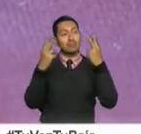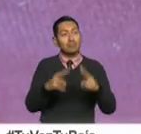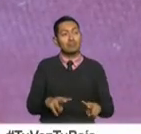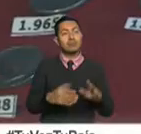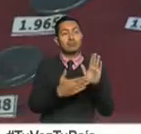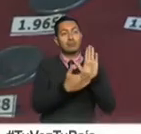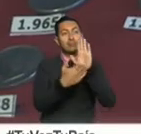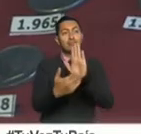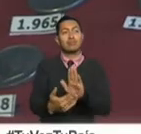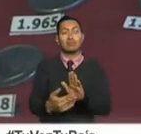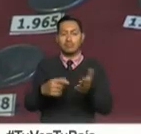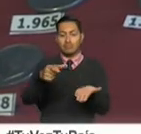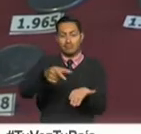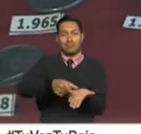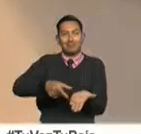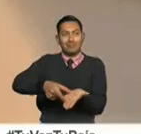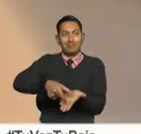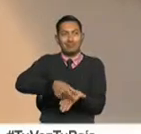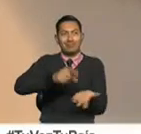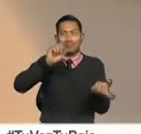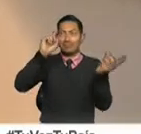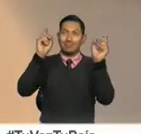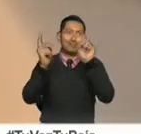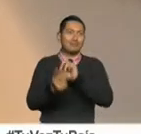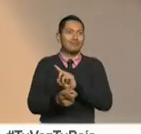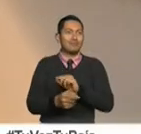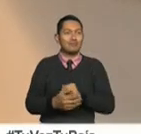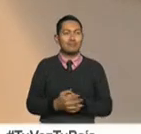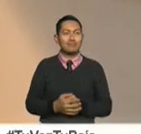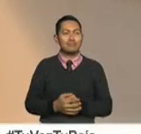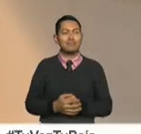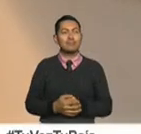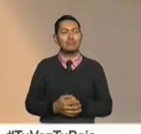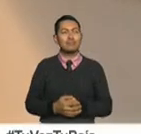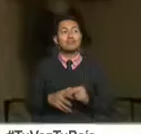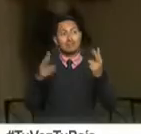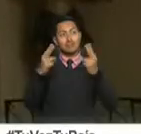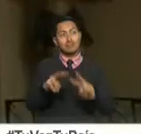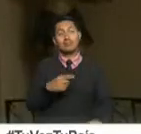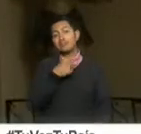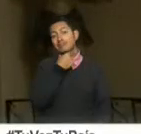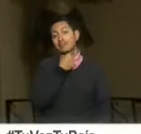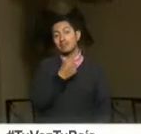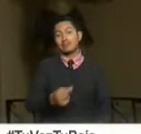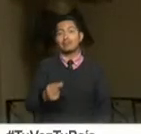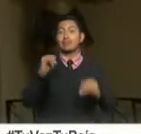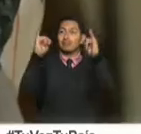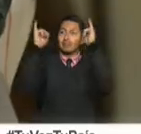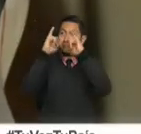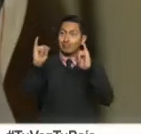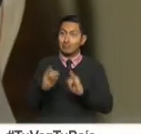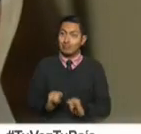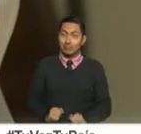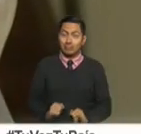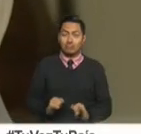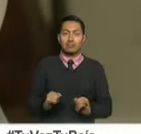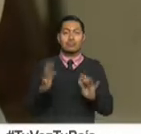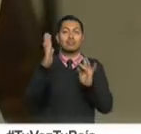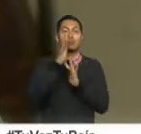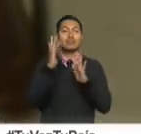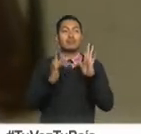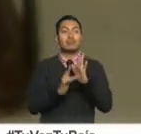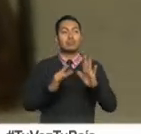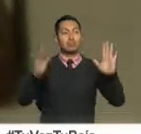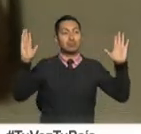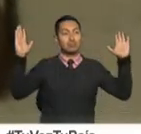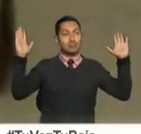la evolución de las monedas. Y para quienes gustan de la escuela quiteña, hay una sala de Cristos con piezas que tienen